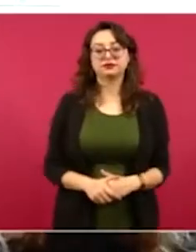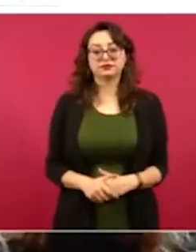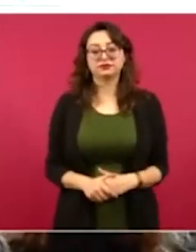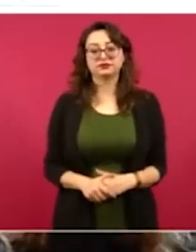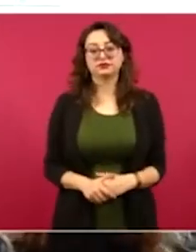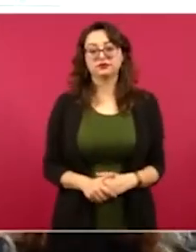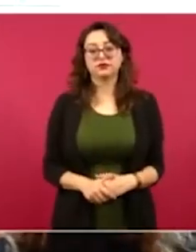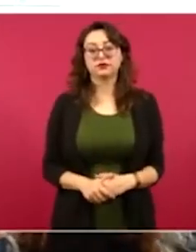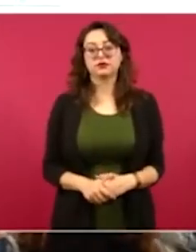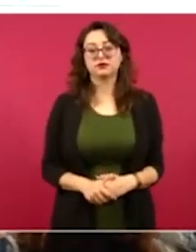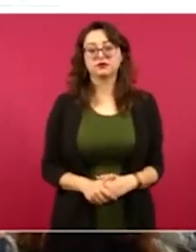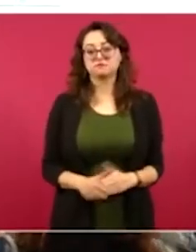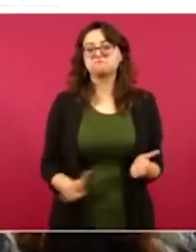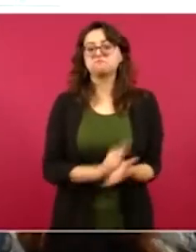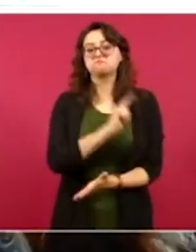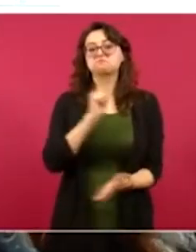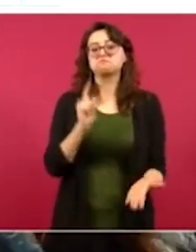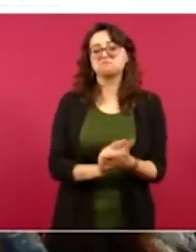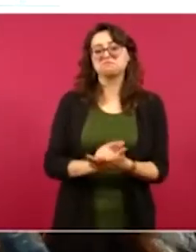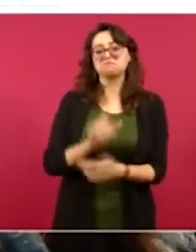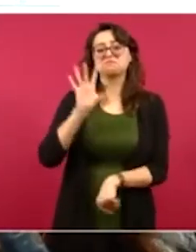Ilegal,